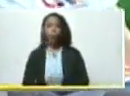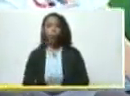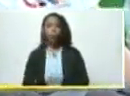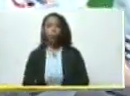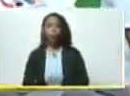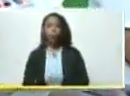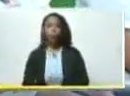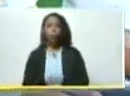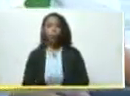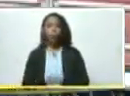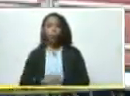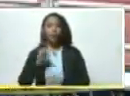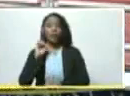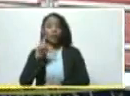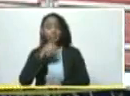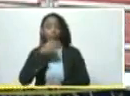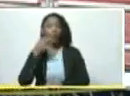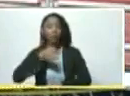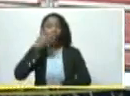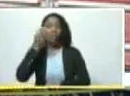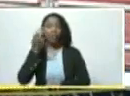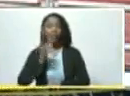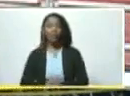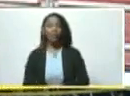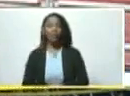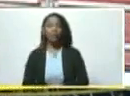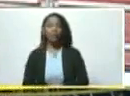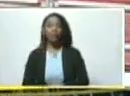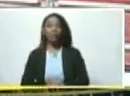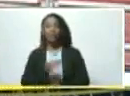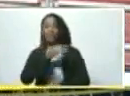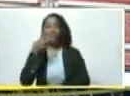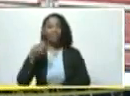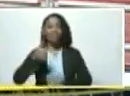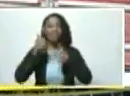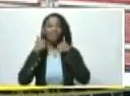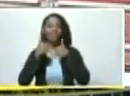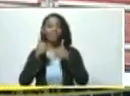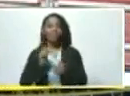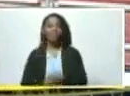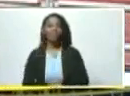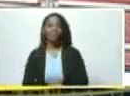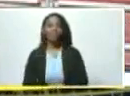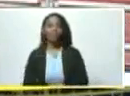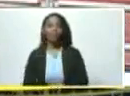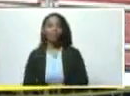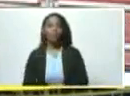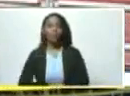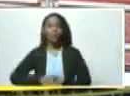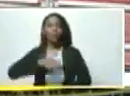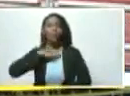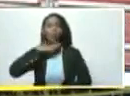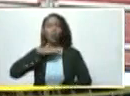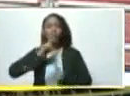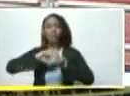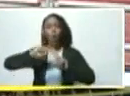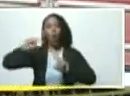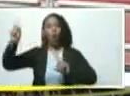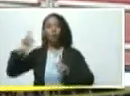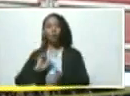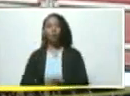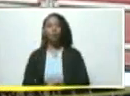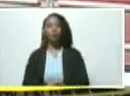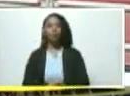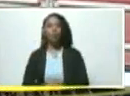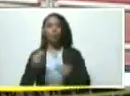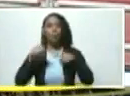Tremenda idea. Excelente, de verdad. Excelente, excelente. Me llenan de energía